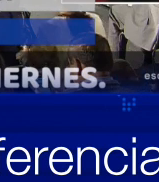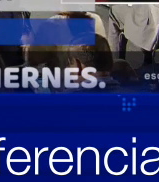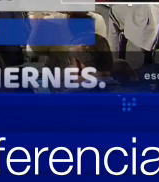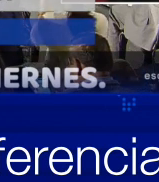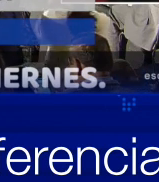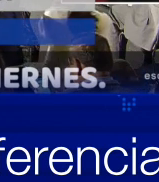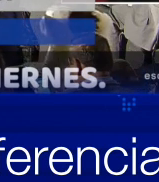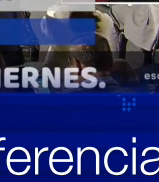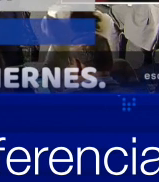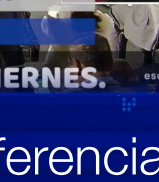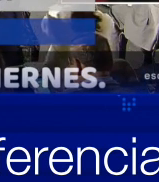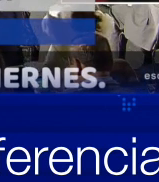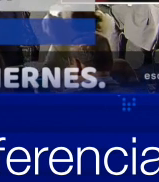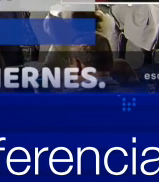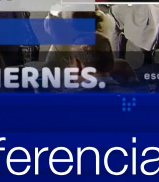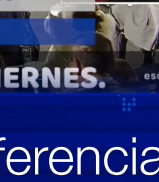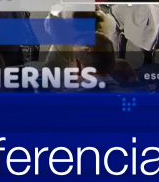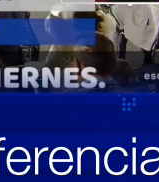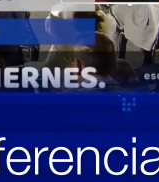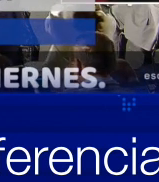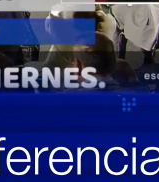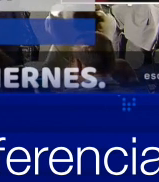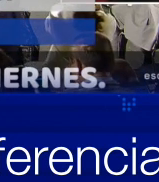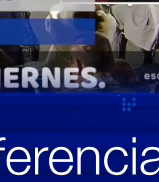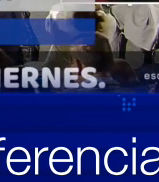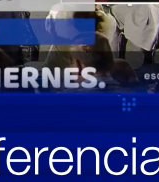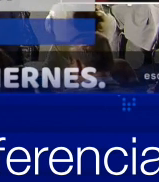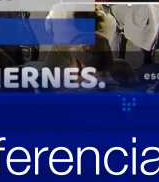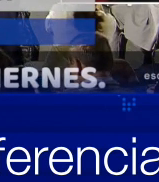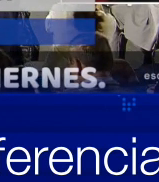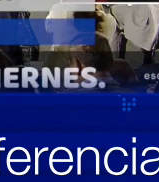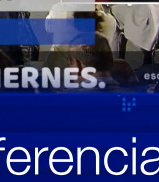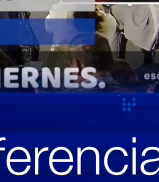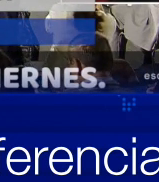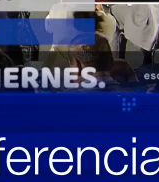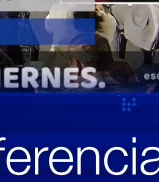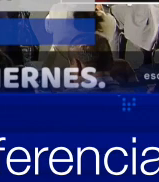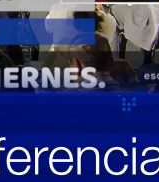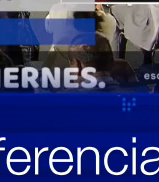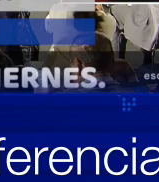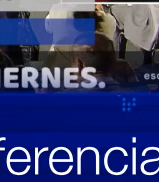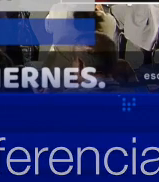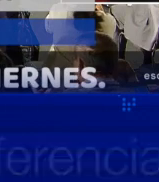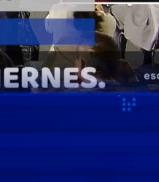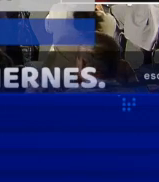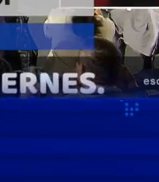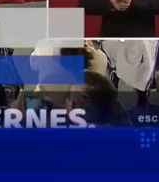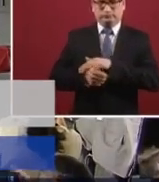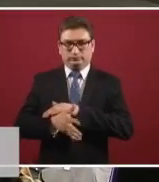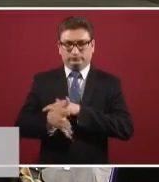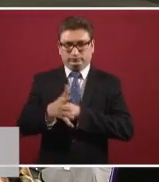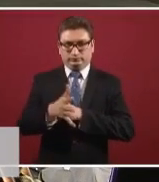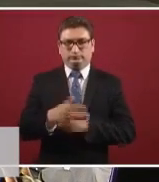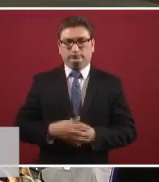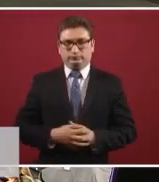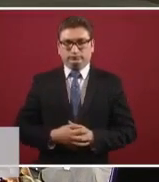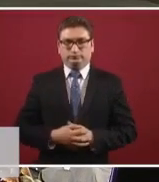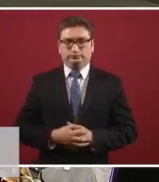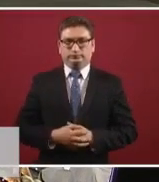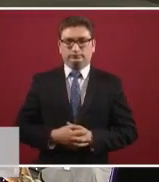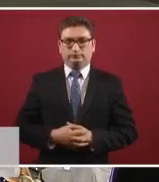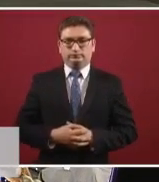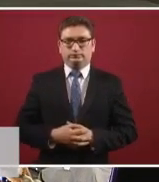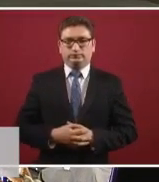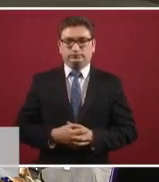paradero de los 43 jóvenes de la Normal de Ayotzinapa. El día de